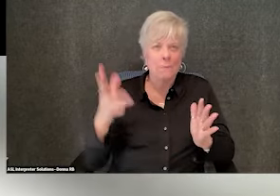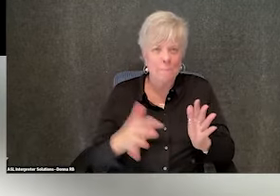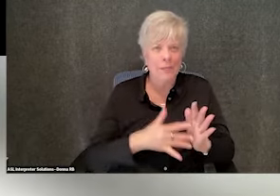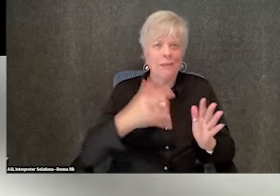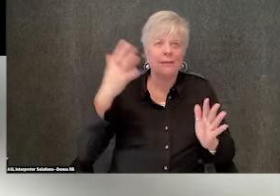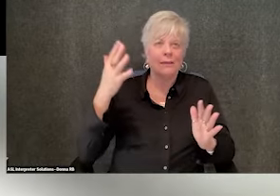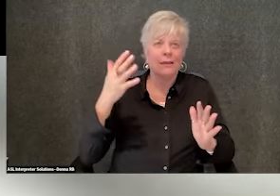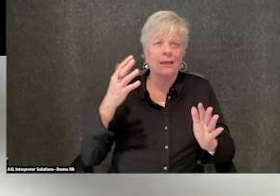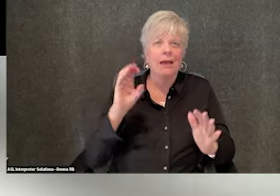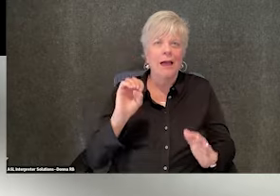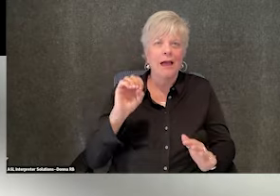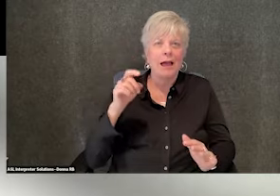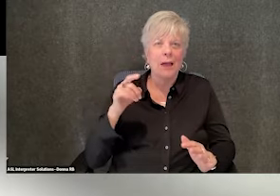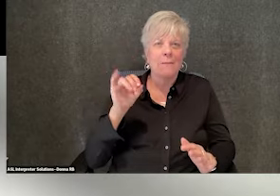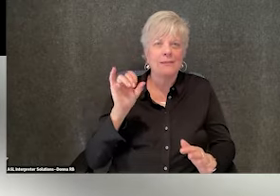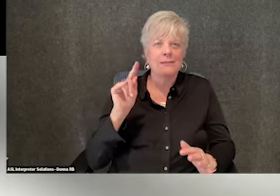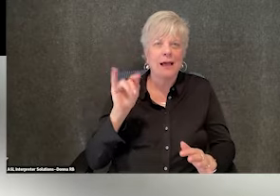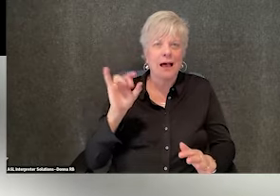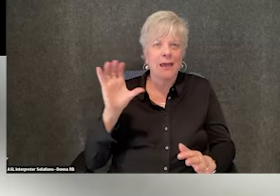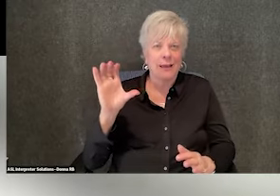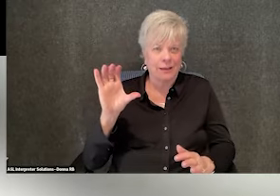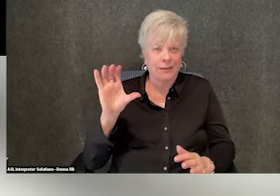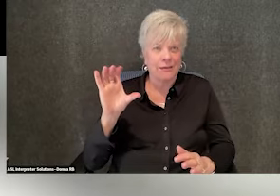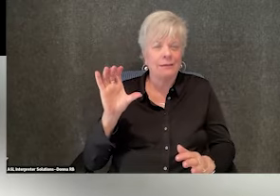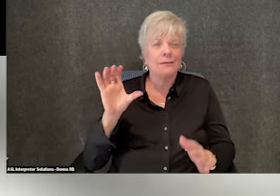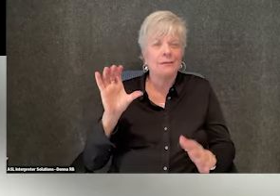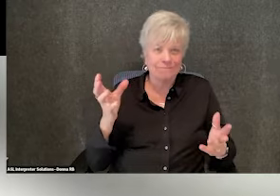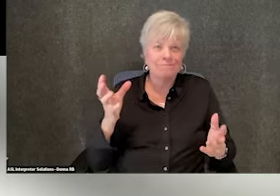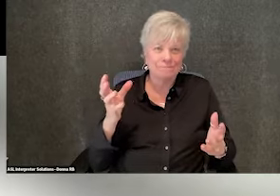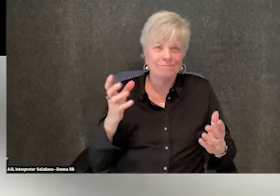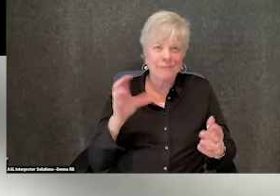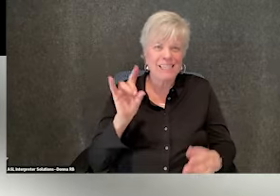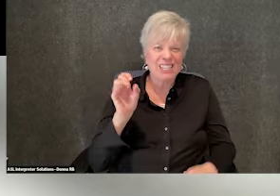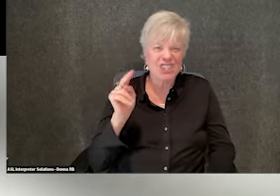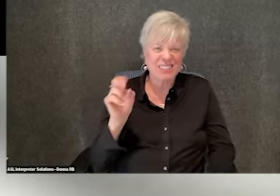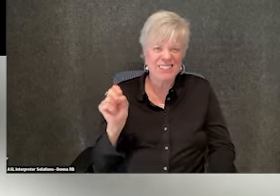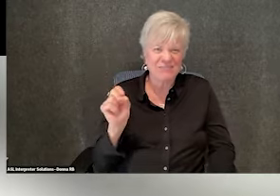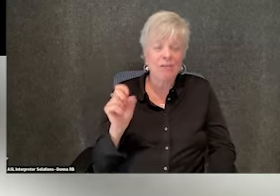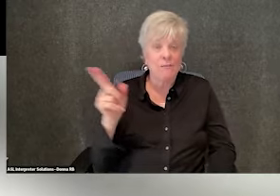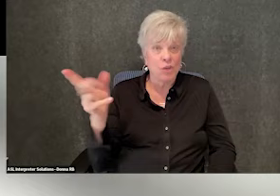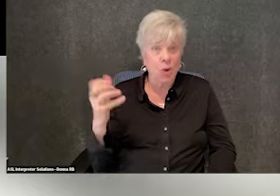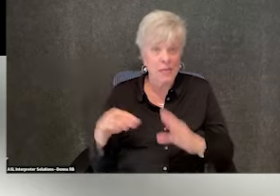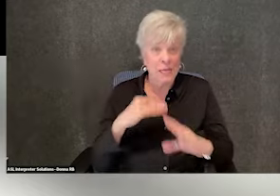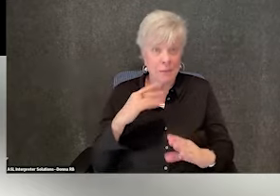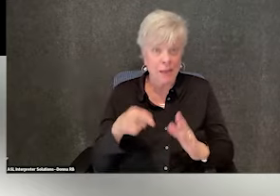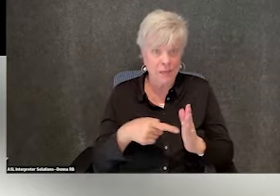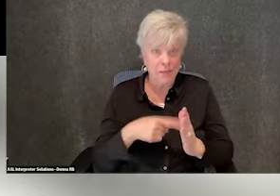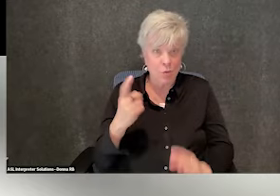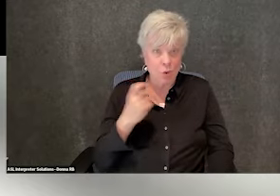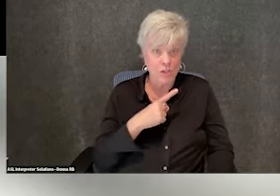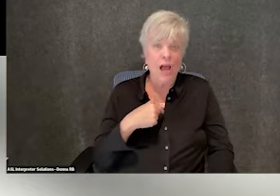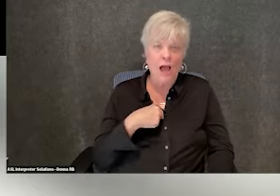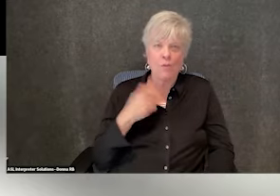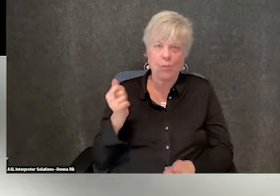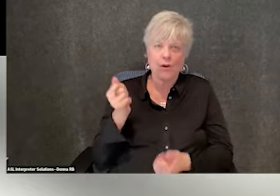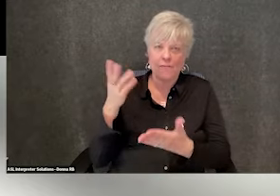para personas que tengan condiciones episódicas, o sea, que tienen habilidades